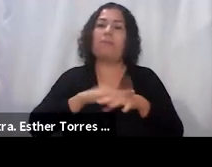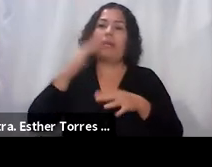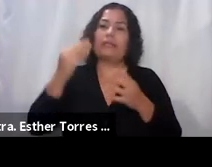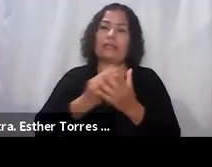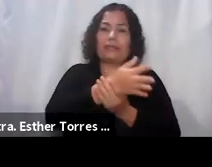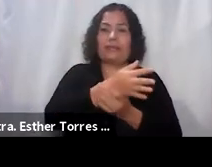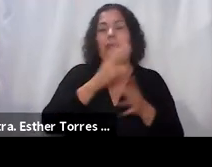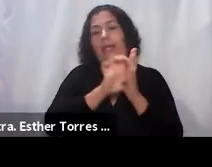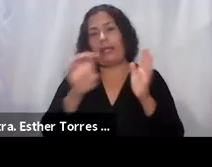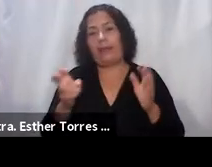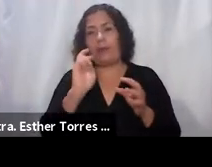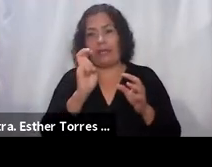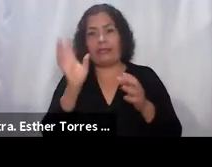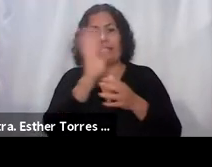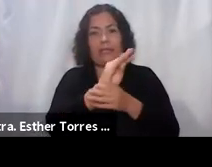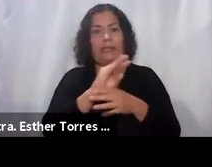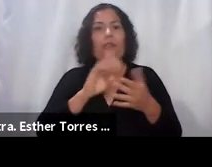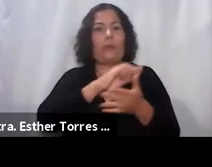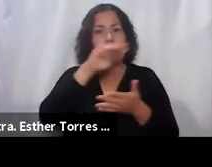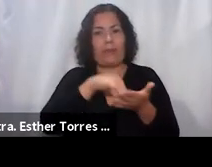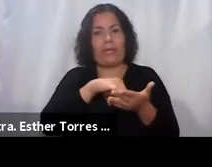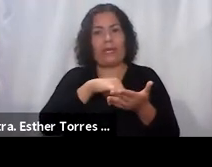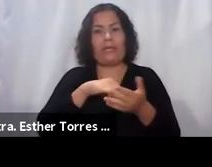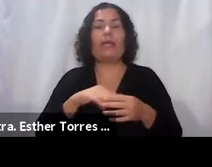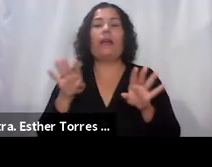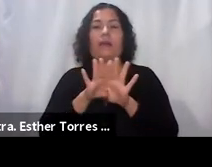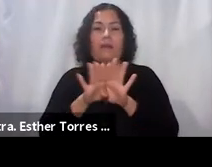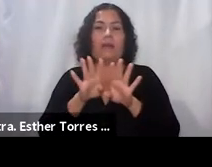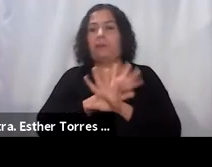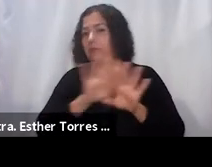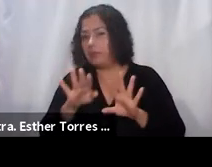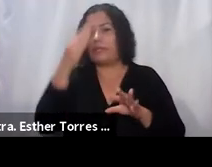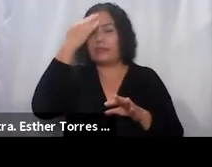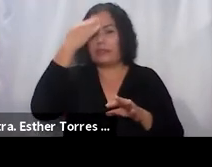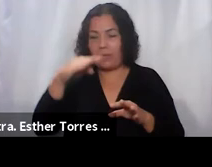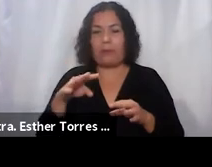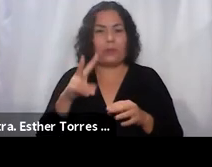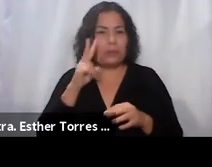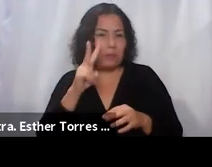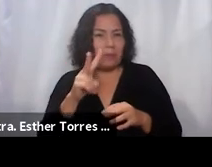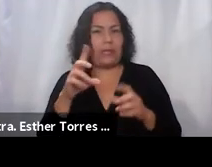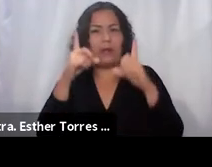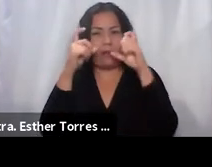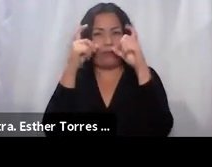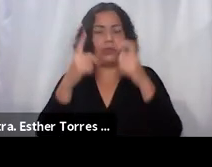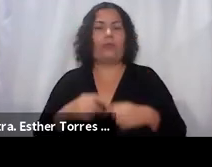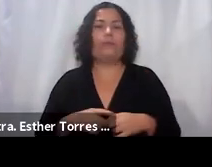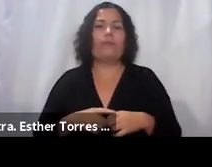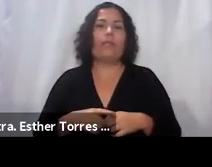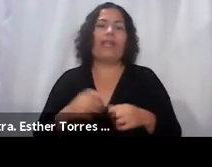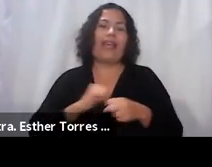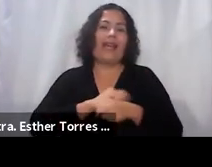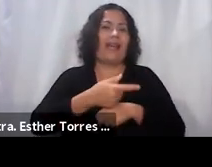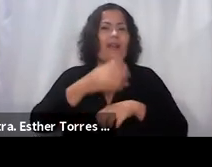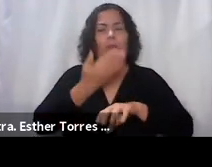este caso, que fue en Mérida, ¿no? Como sabemos, y lo podemos ver en la imagen, ¿no? Pues algo muy